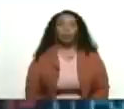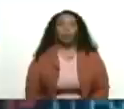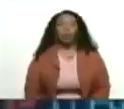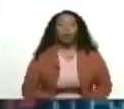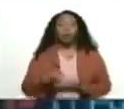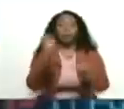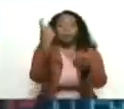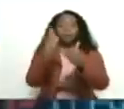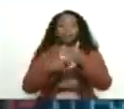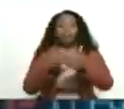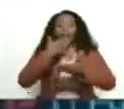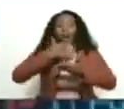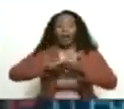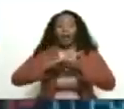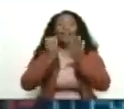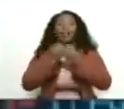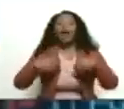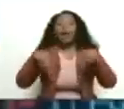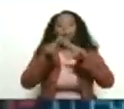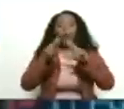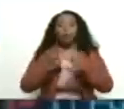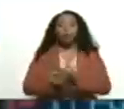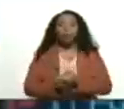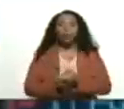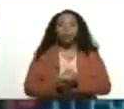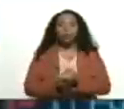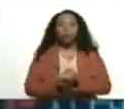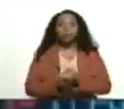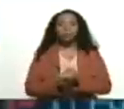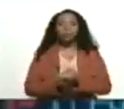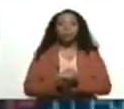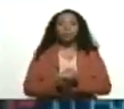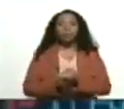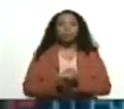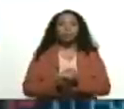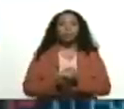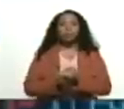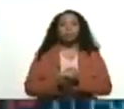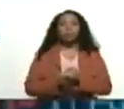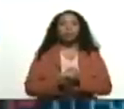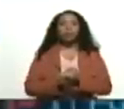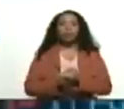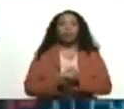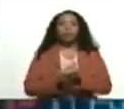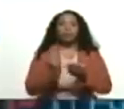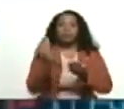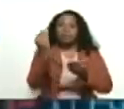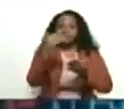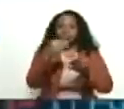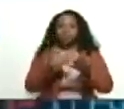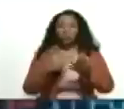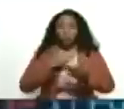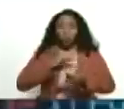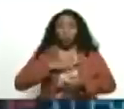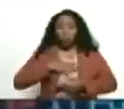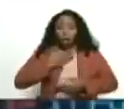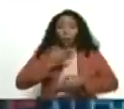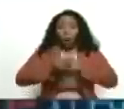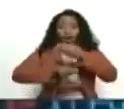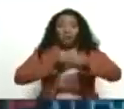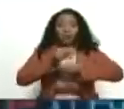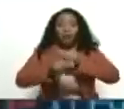la Carta de Naciones Unidas. Cada vez que podamos